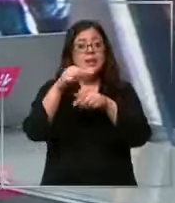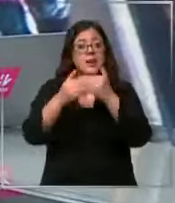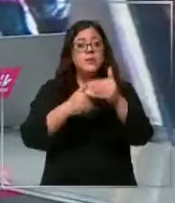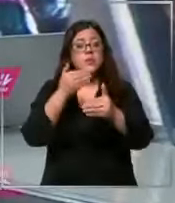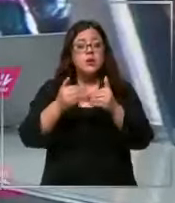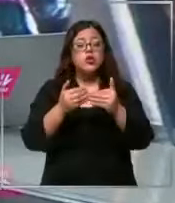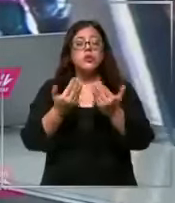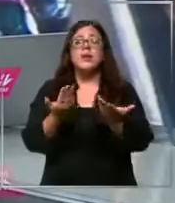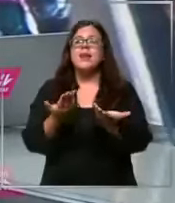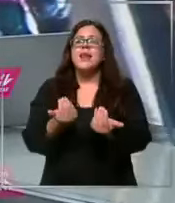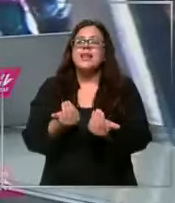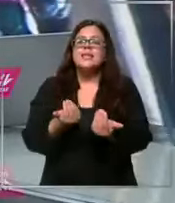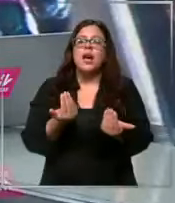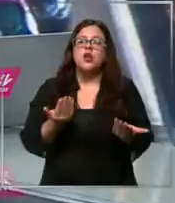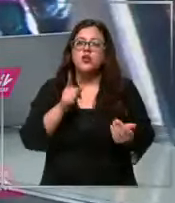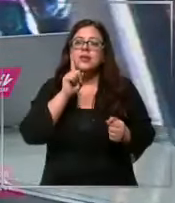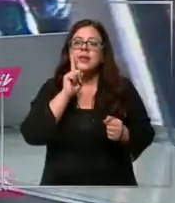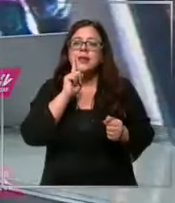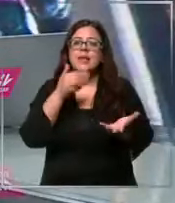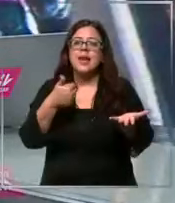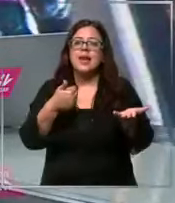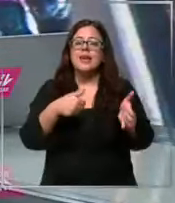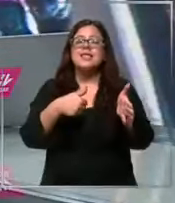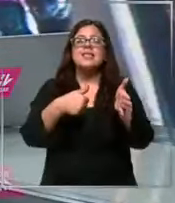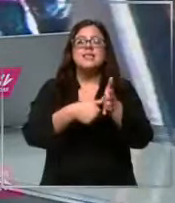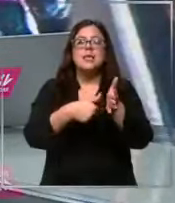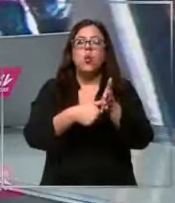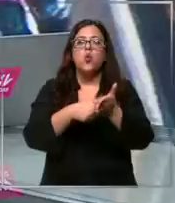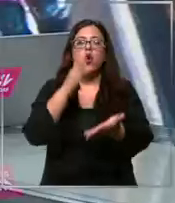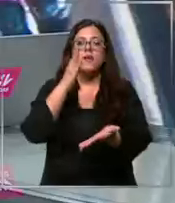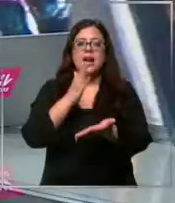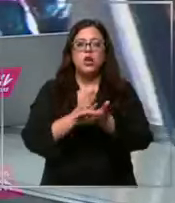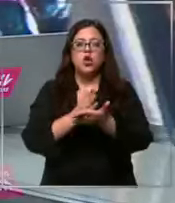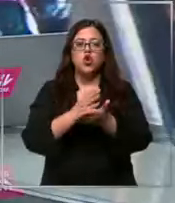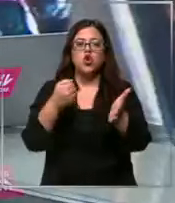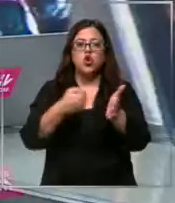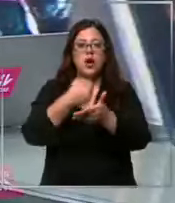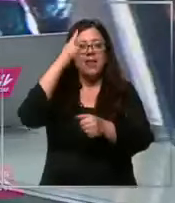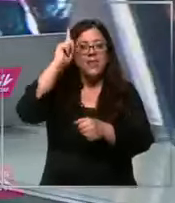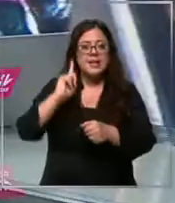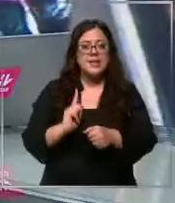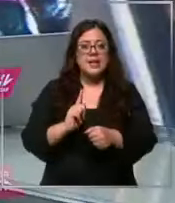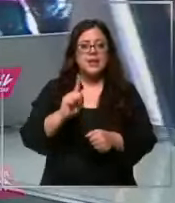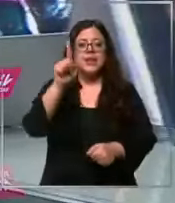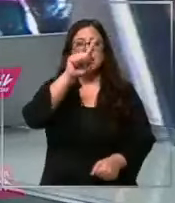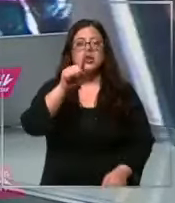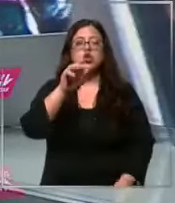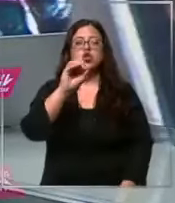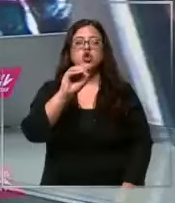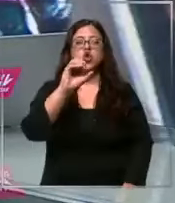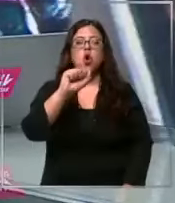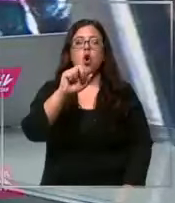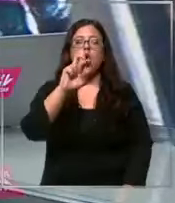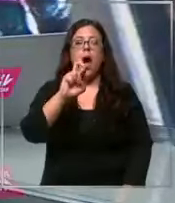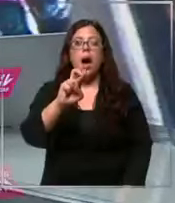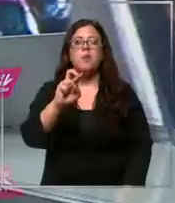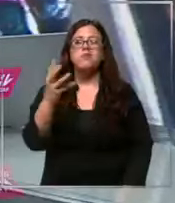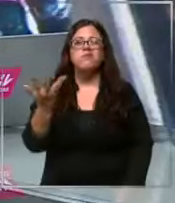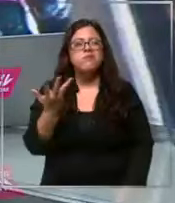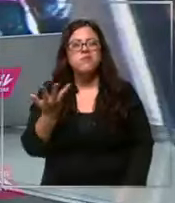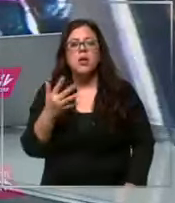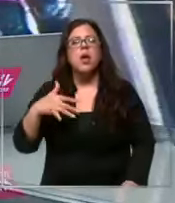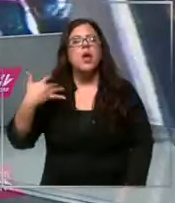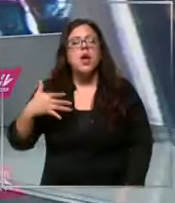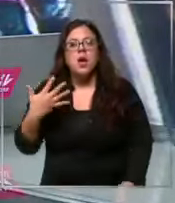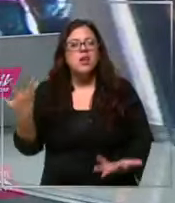es requisito contar con un seguro obligatorio de accidentes personales. Claro, el SOAP. ¿Qué es? ¿Por qué es tan